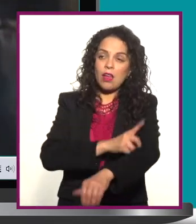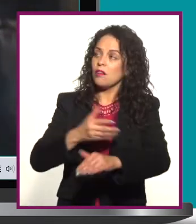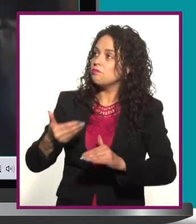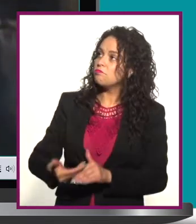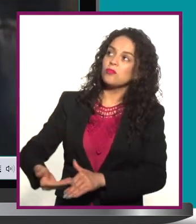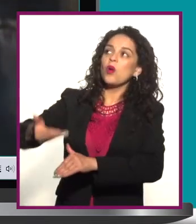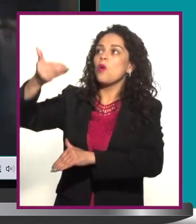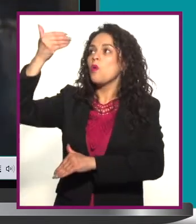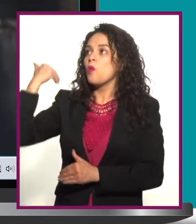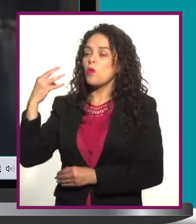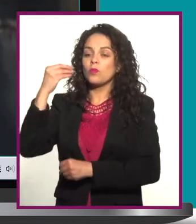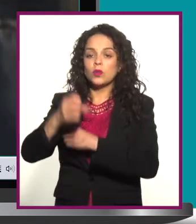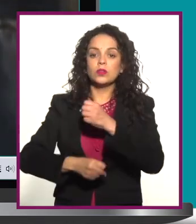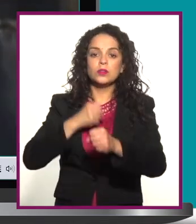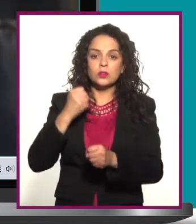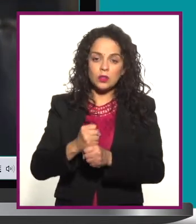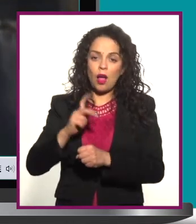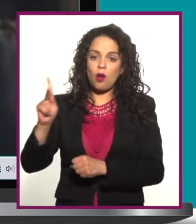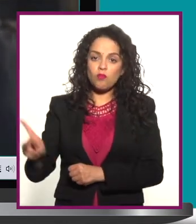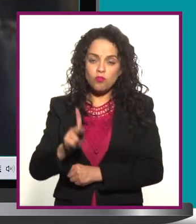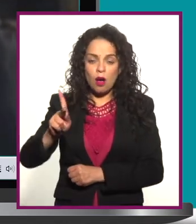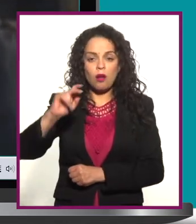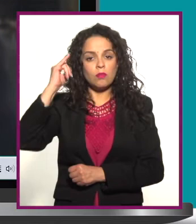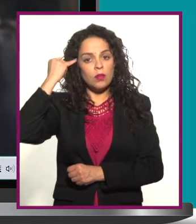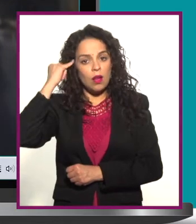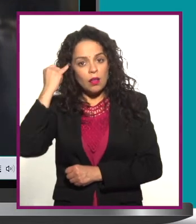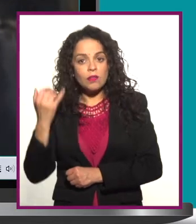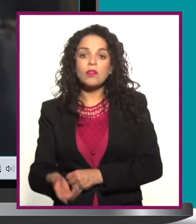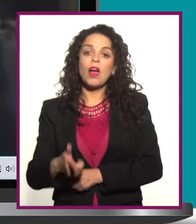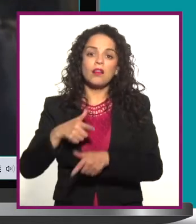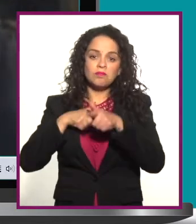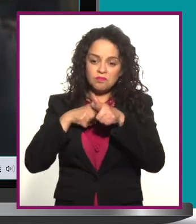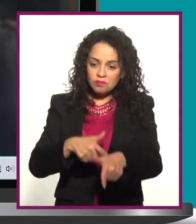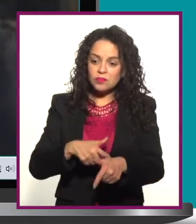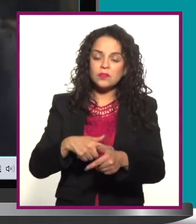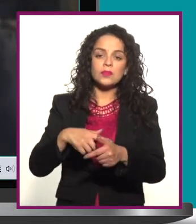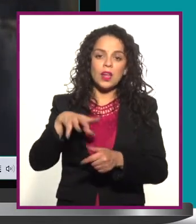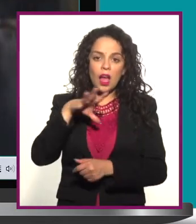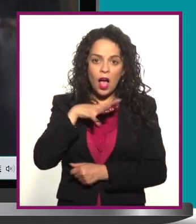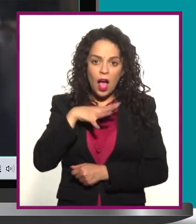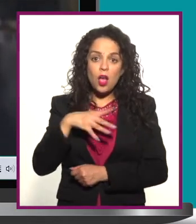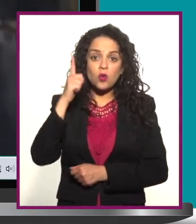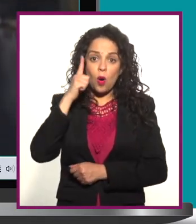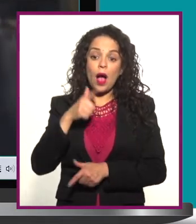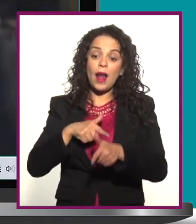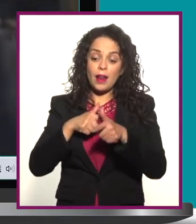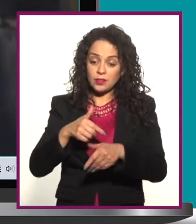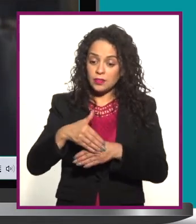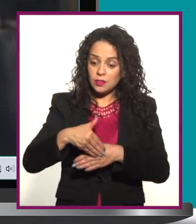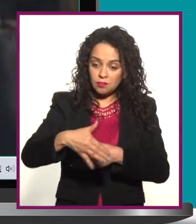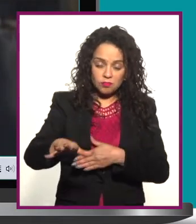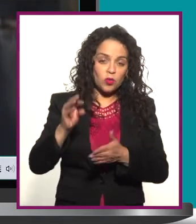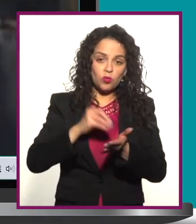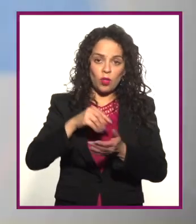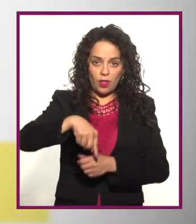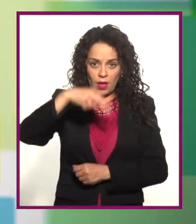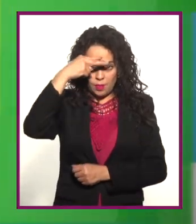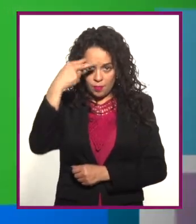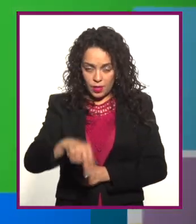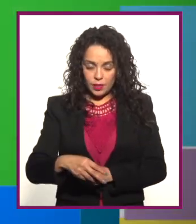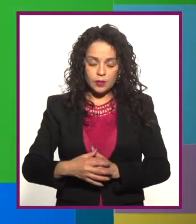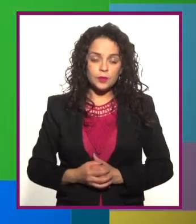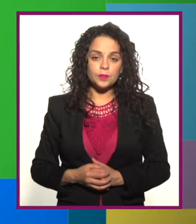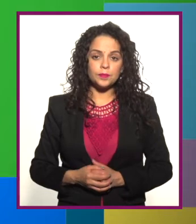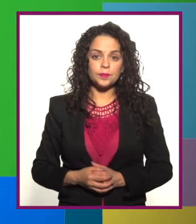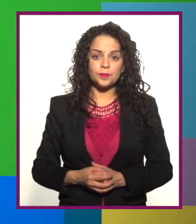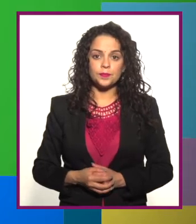originarios, los pueblos indígenas, que han existido, que siguen existiendo y que esperemos sigan existiendo en nuestro gran país. ¿Por qué es